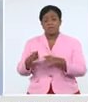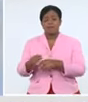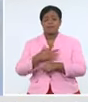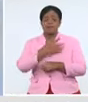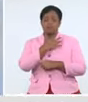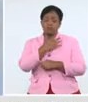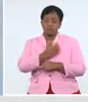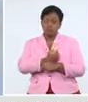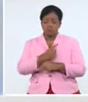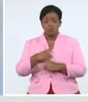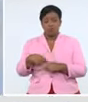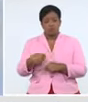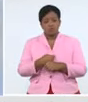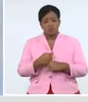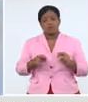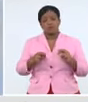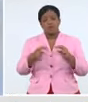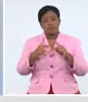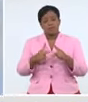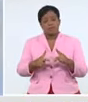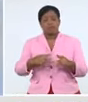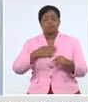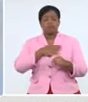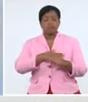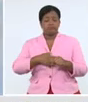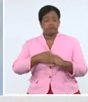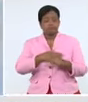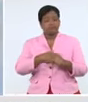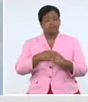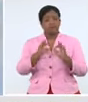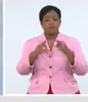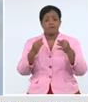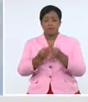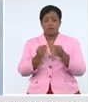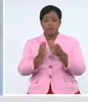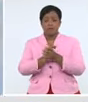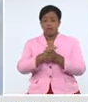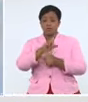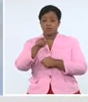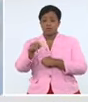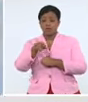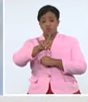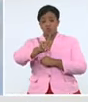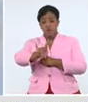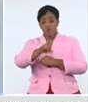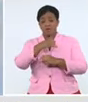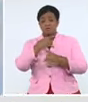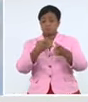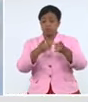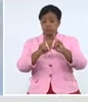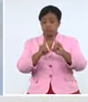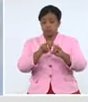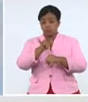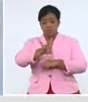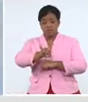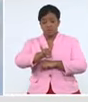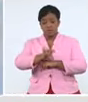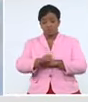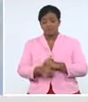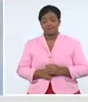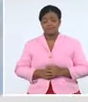reiteramos nuestras condolencias a familiares y amistades por las 9 personas, los 9 pacientes que fallecieron